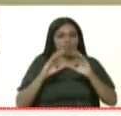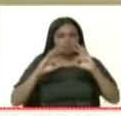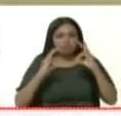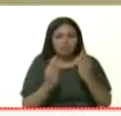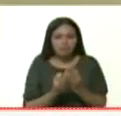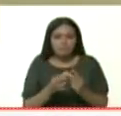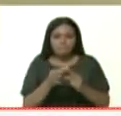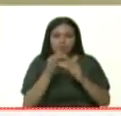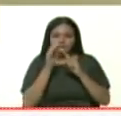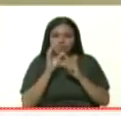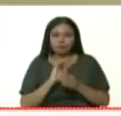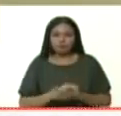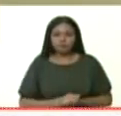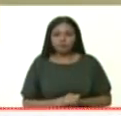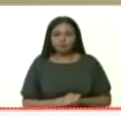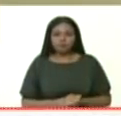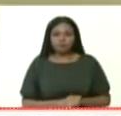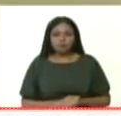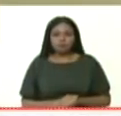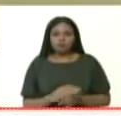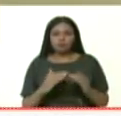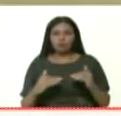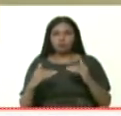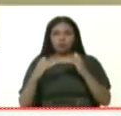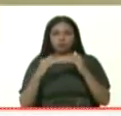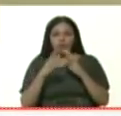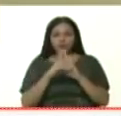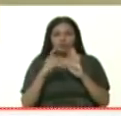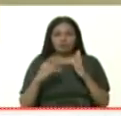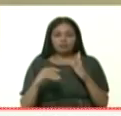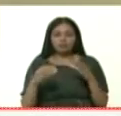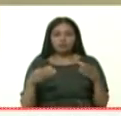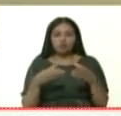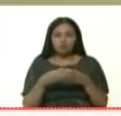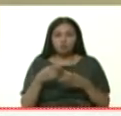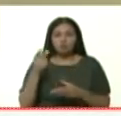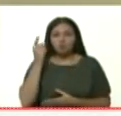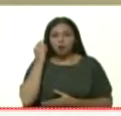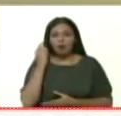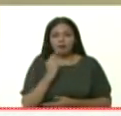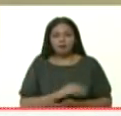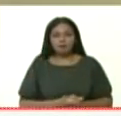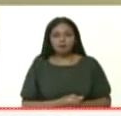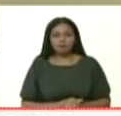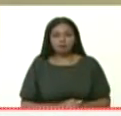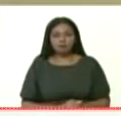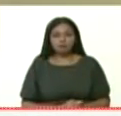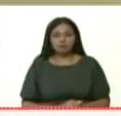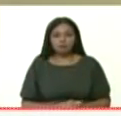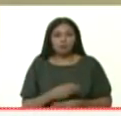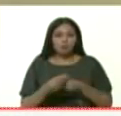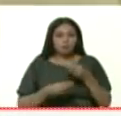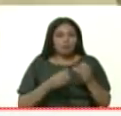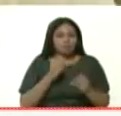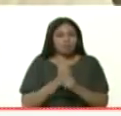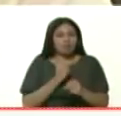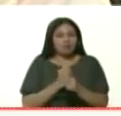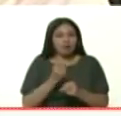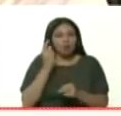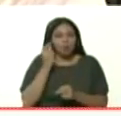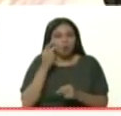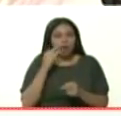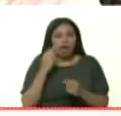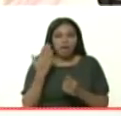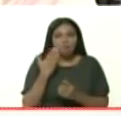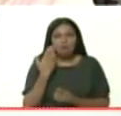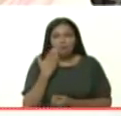familia, por la igualdad en los derechos del género, como trabajadora, como mujer